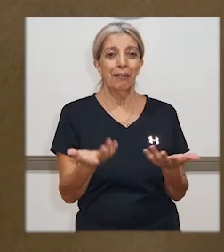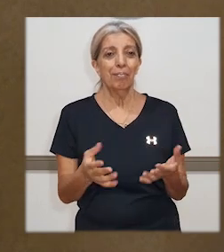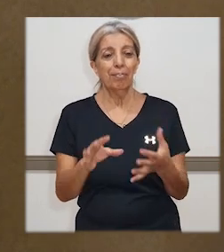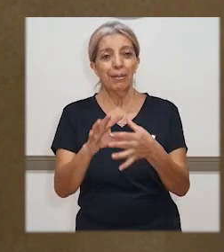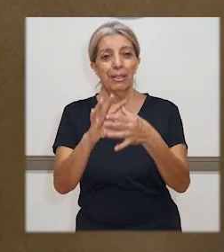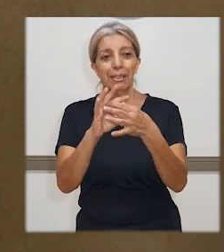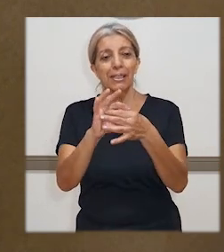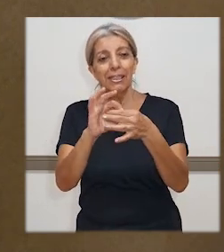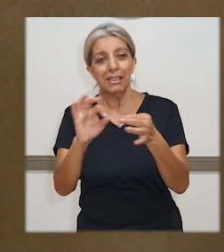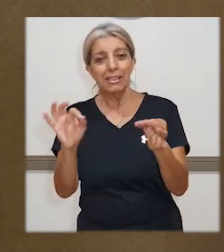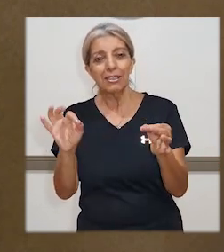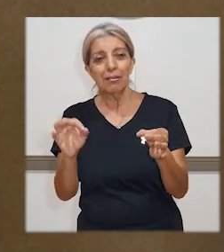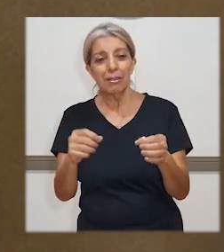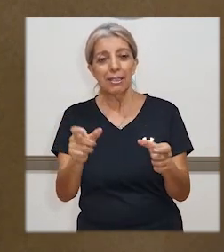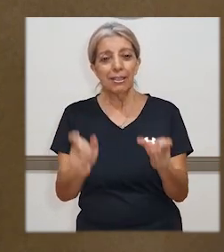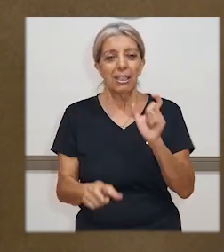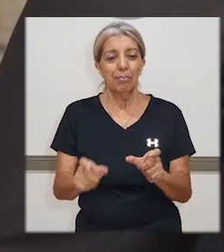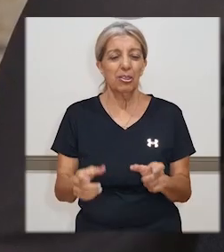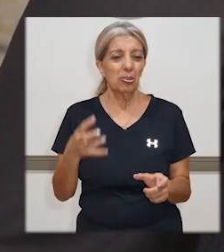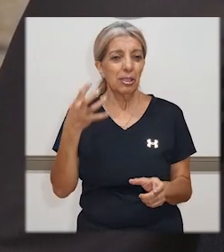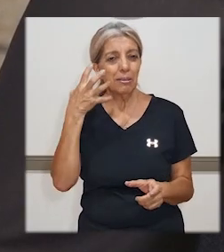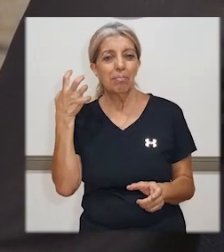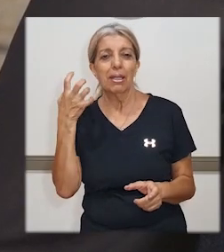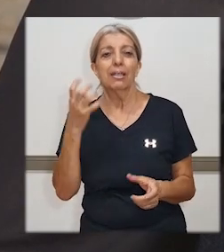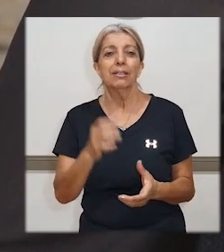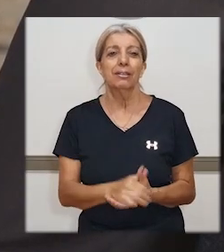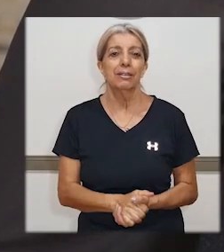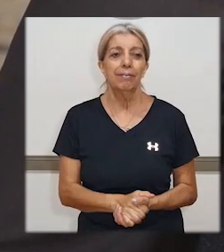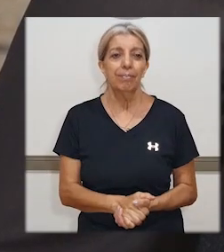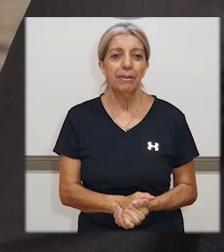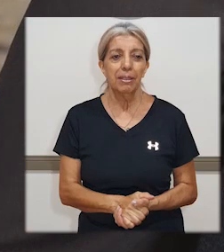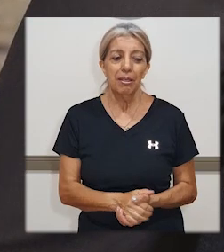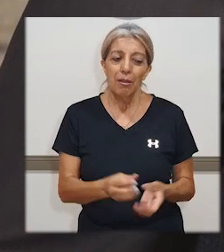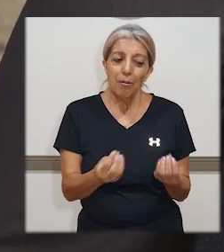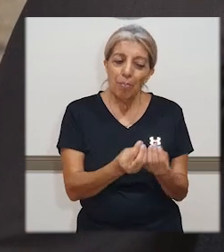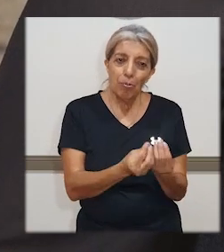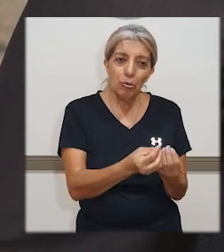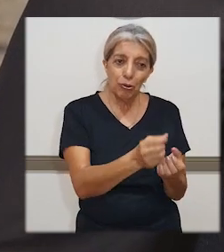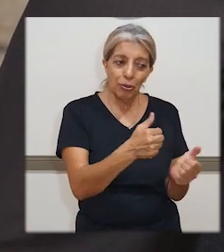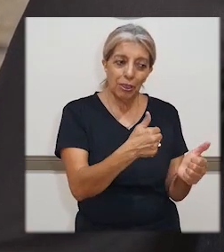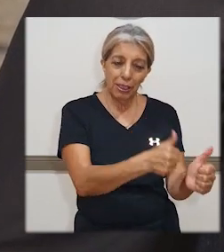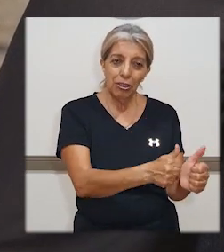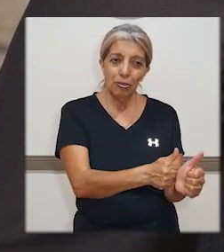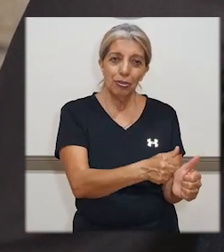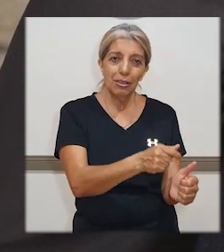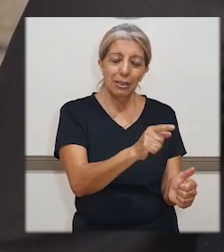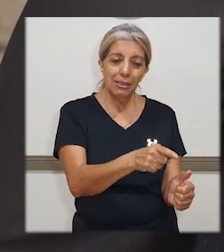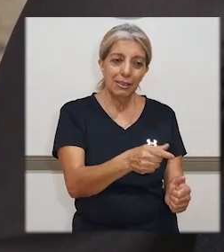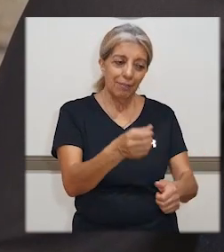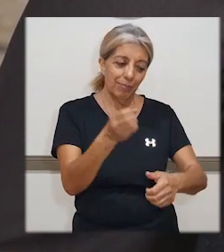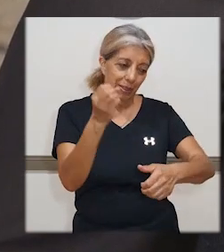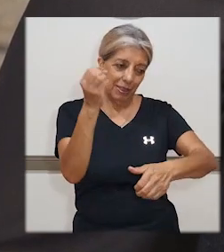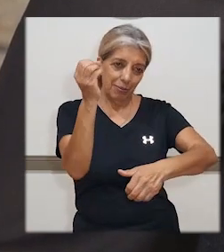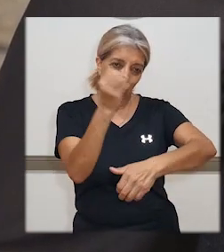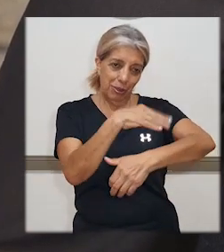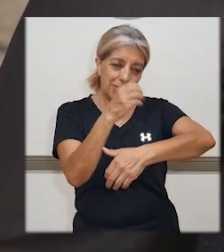de esta generación perversa. Los que recibieron su palabra se hicieron bautizar